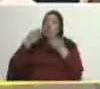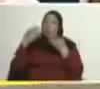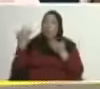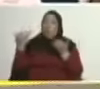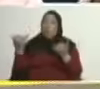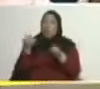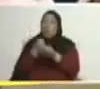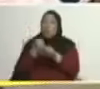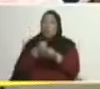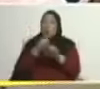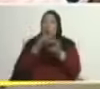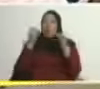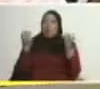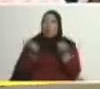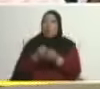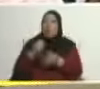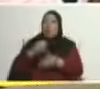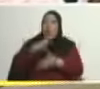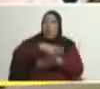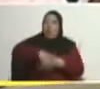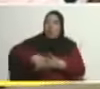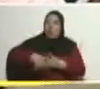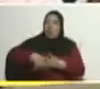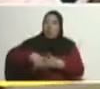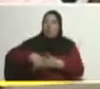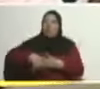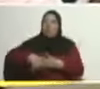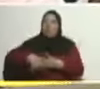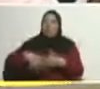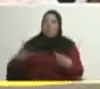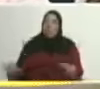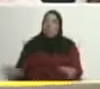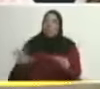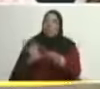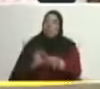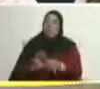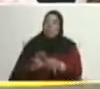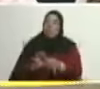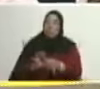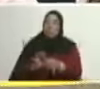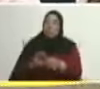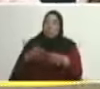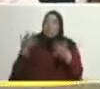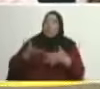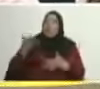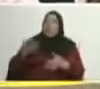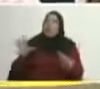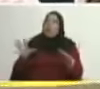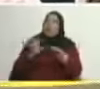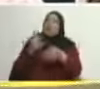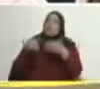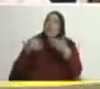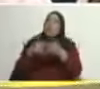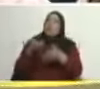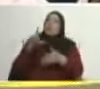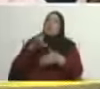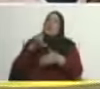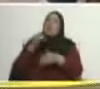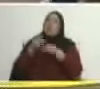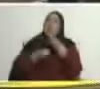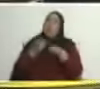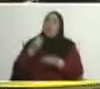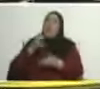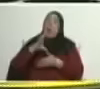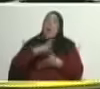as la organización del ALBA. Alba TCP. Y por supuesto, todo lo que incluye la organización del ALBA